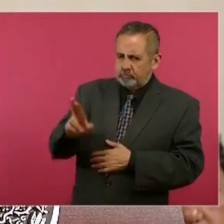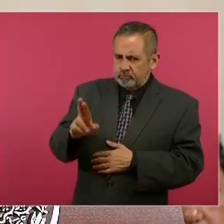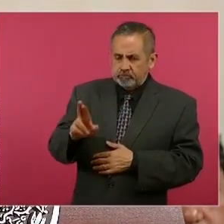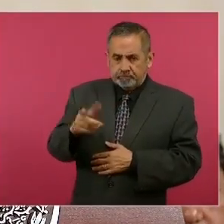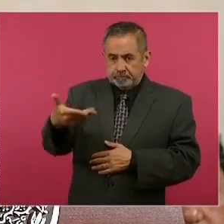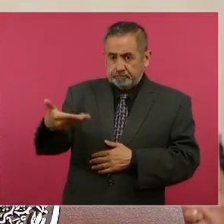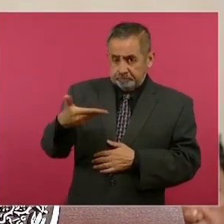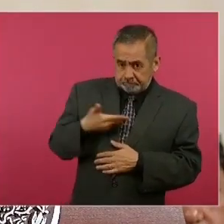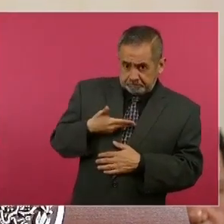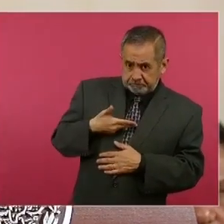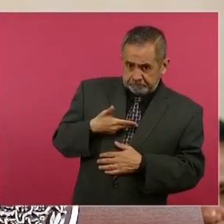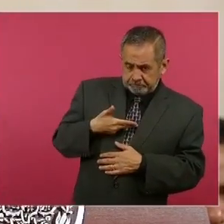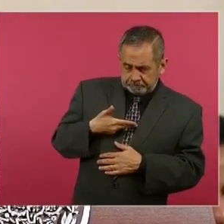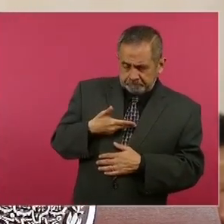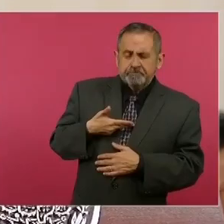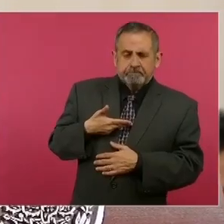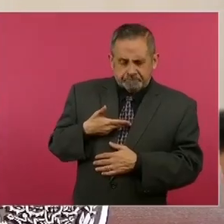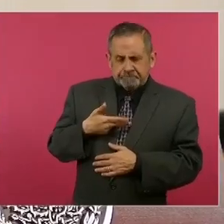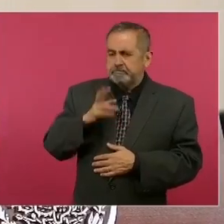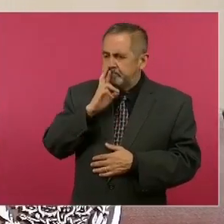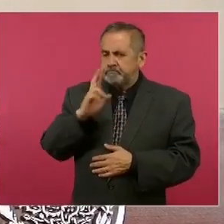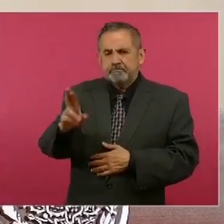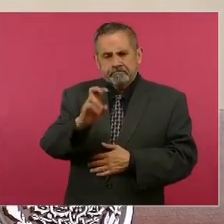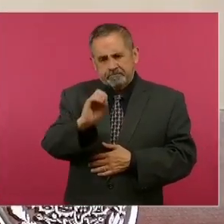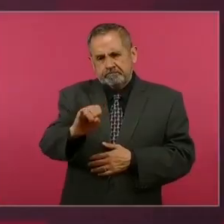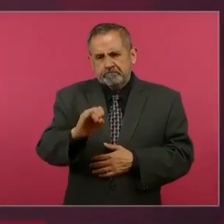la petición para que